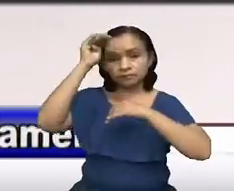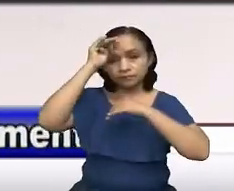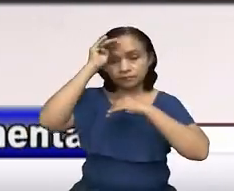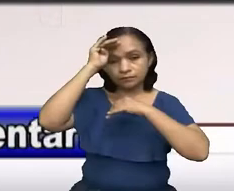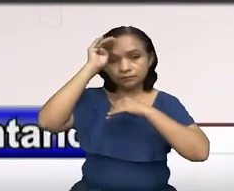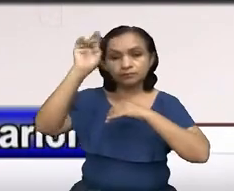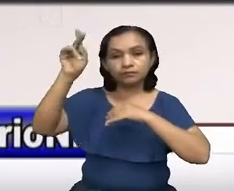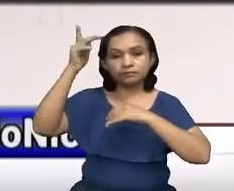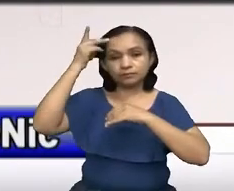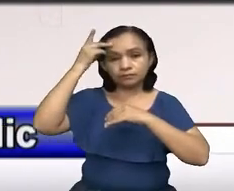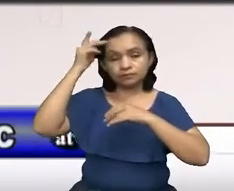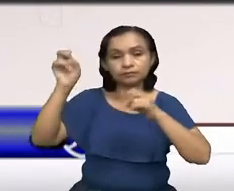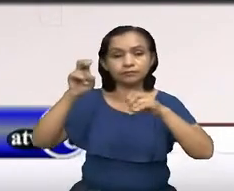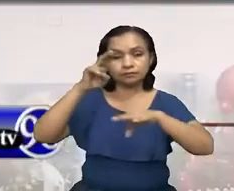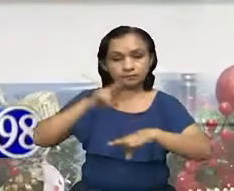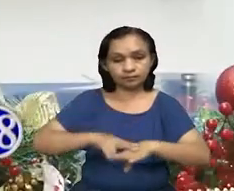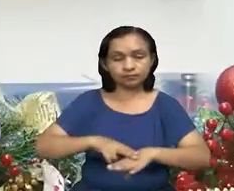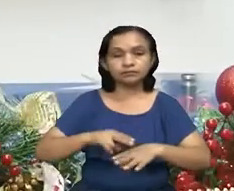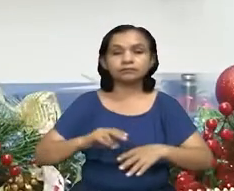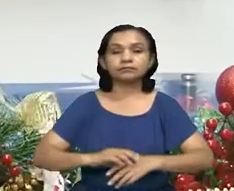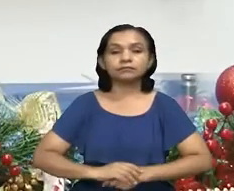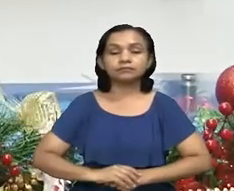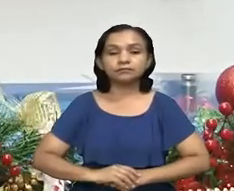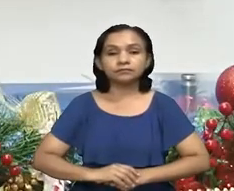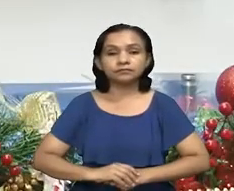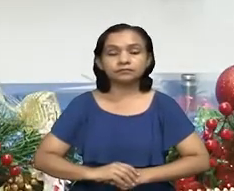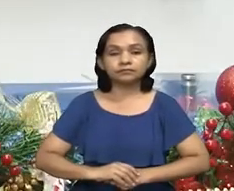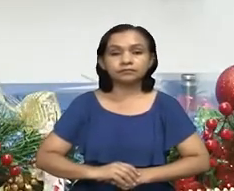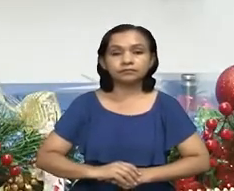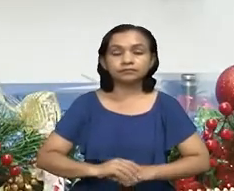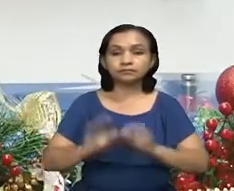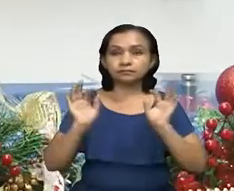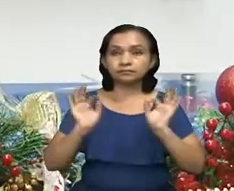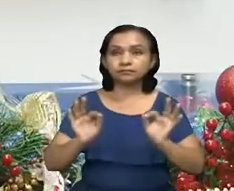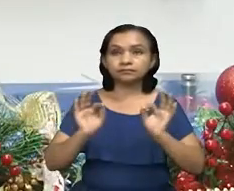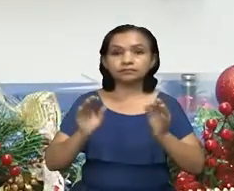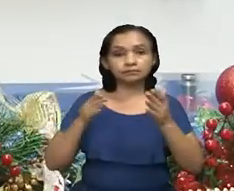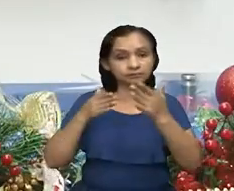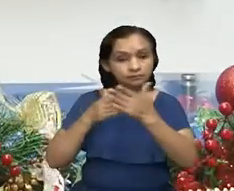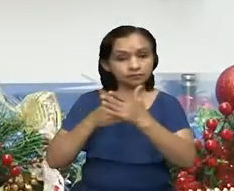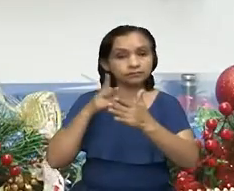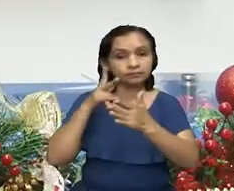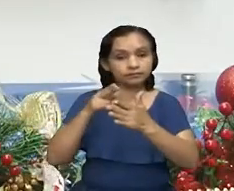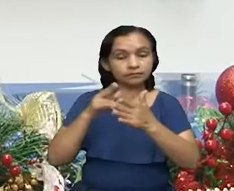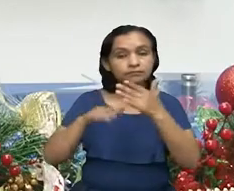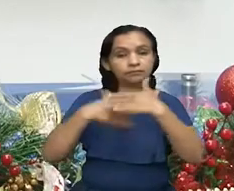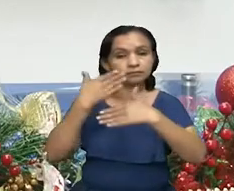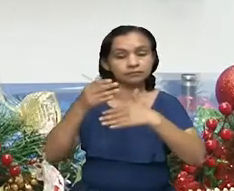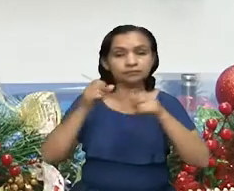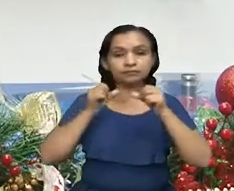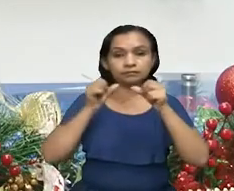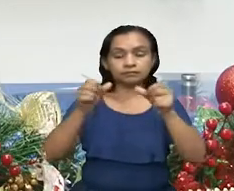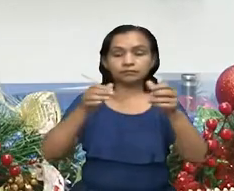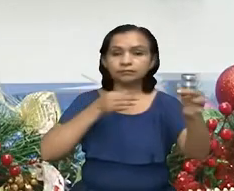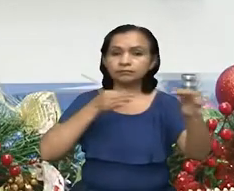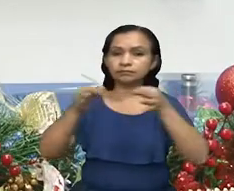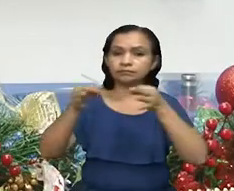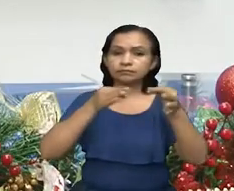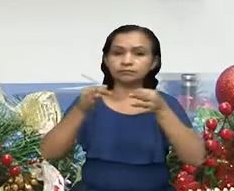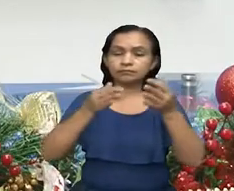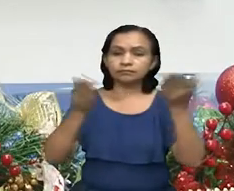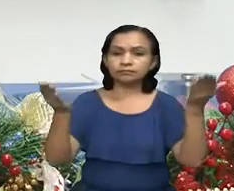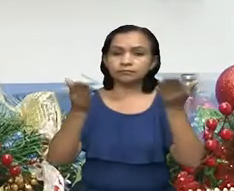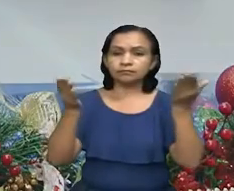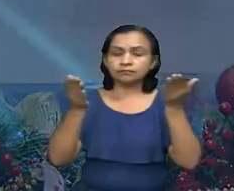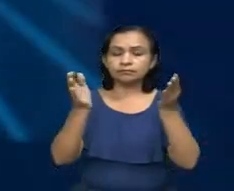para Políticas Nacionales. Bien, es momento de un nuevo corte informativo y al regresar les damos detalles sobre lo